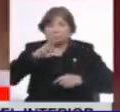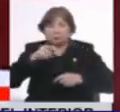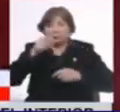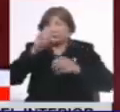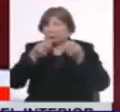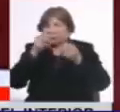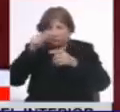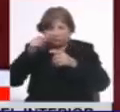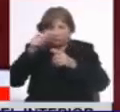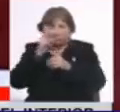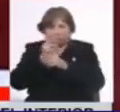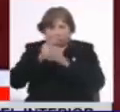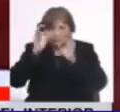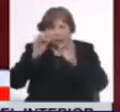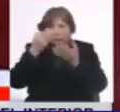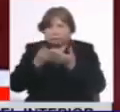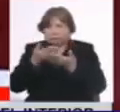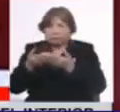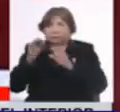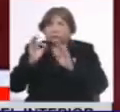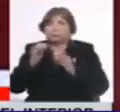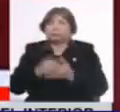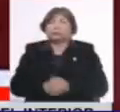ciudadana. Hay que materializar, ¿no?,